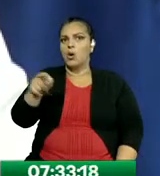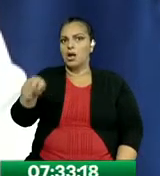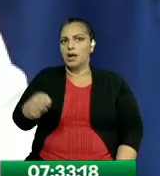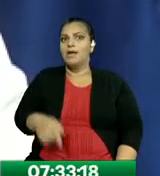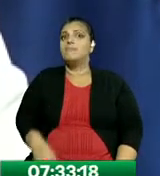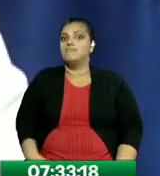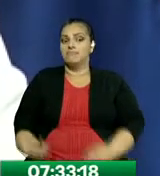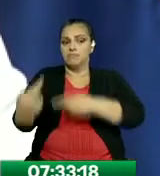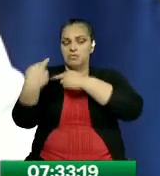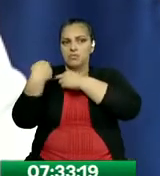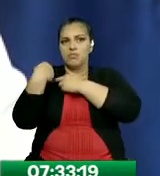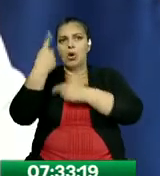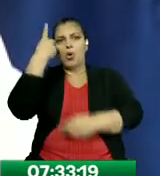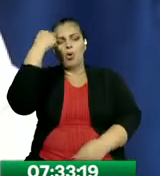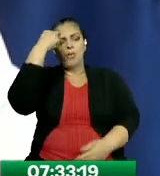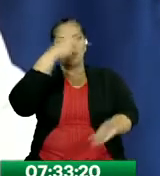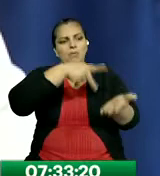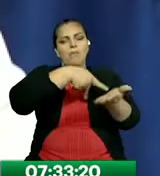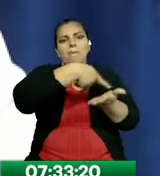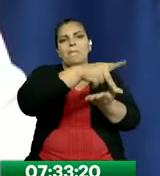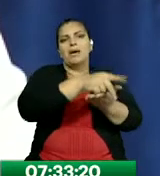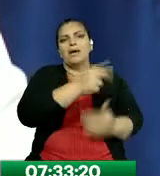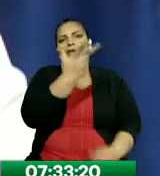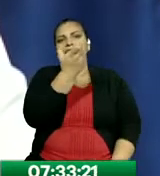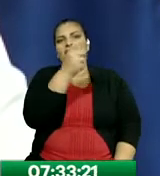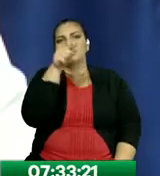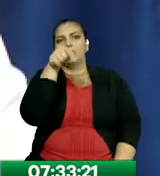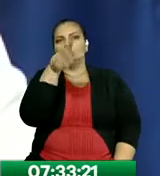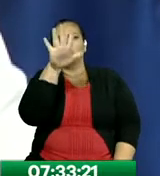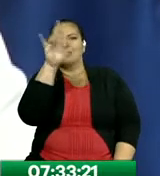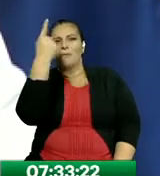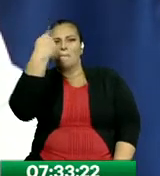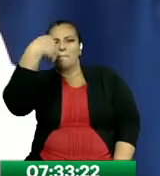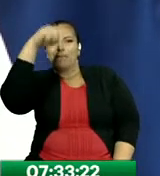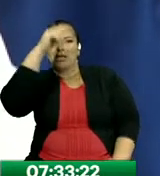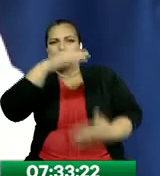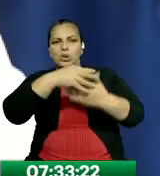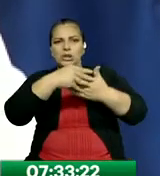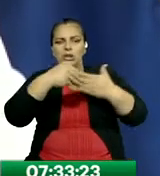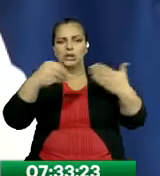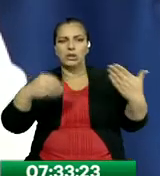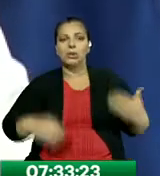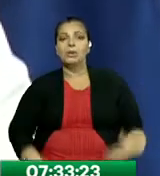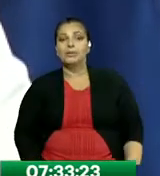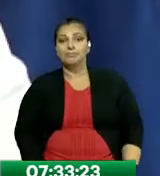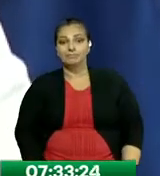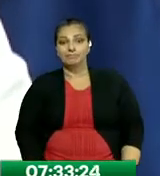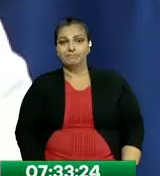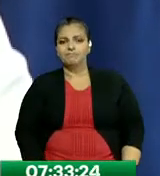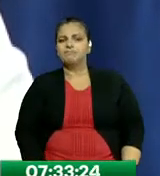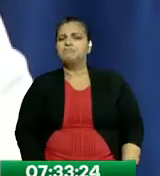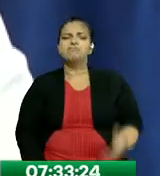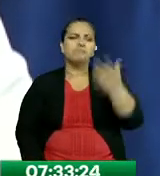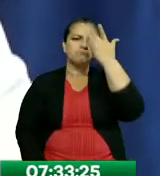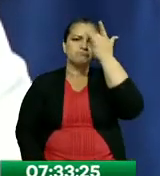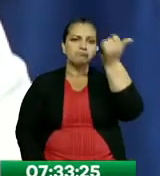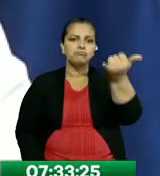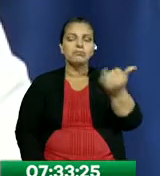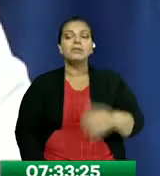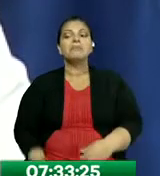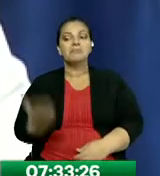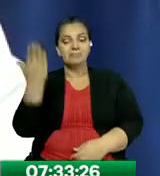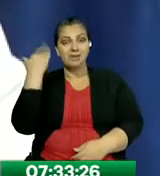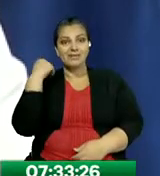Estado ecuatoriano el valor de 13.5 millones de dólares, monto que asciende varias transferencias